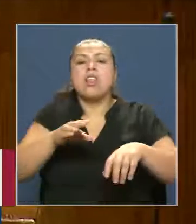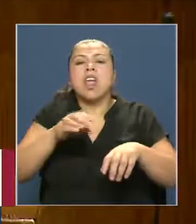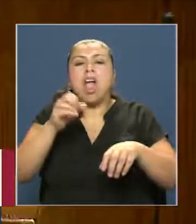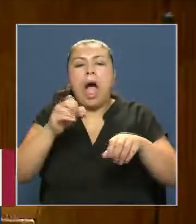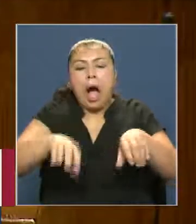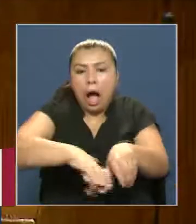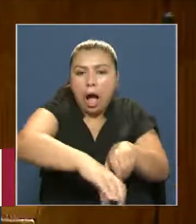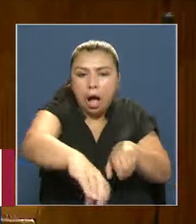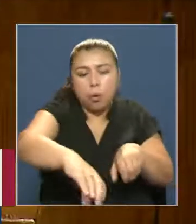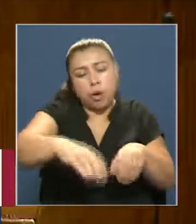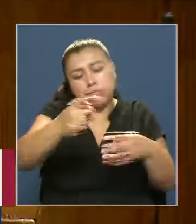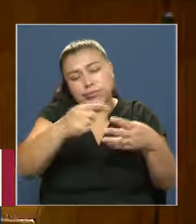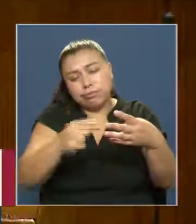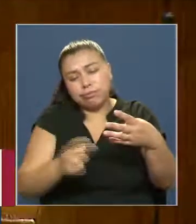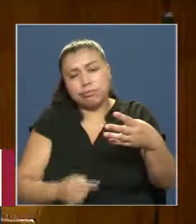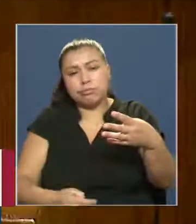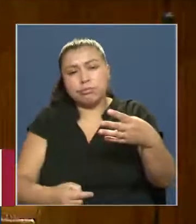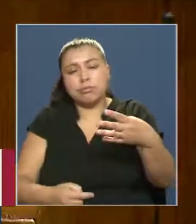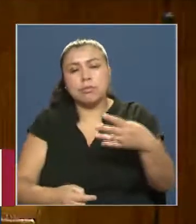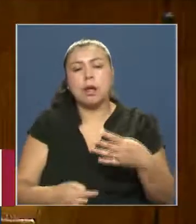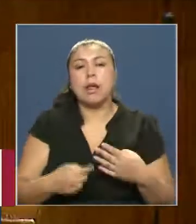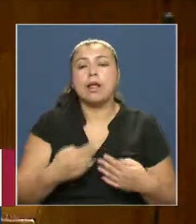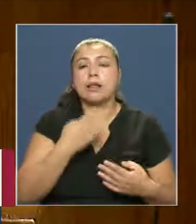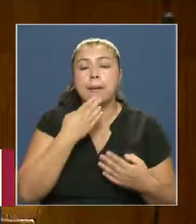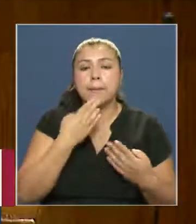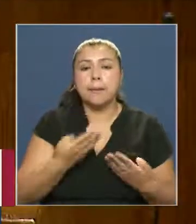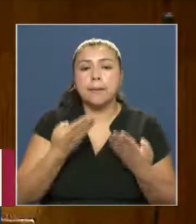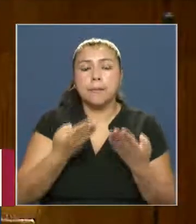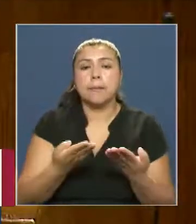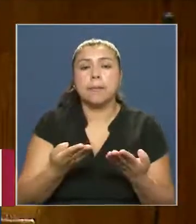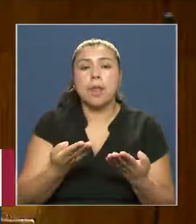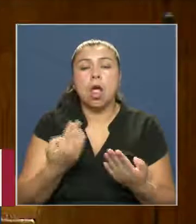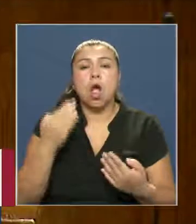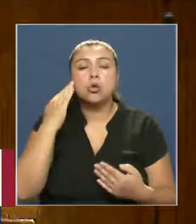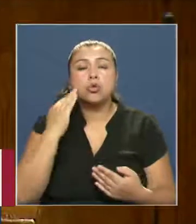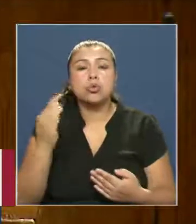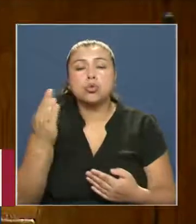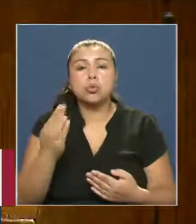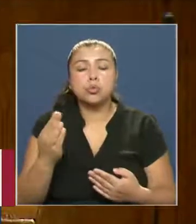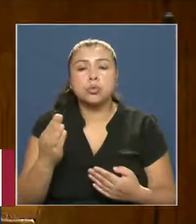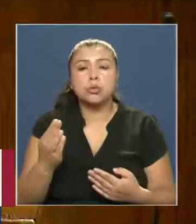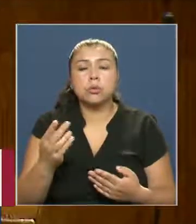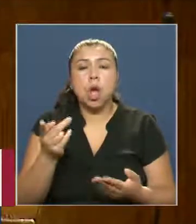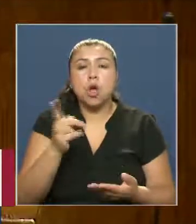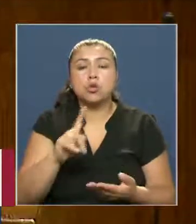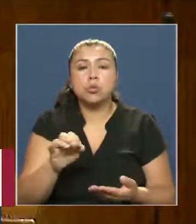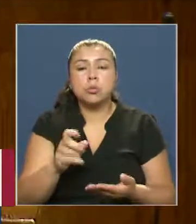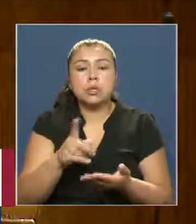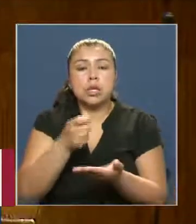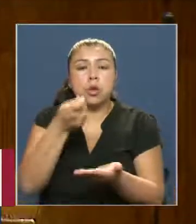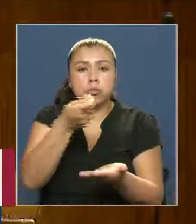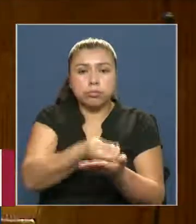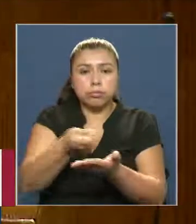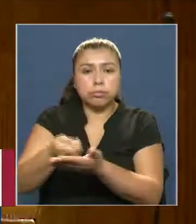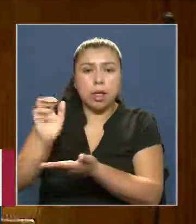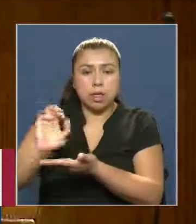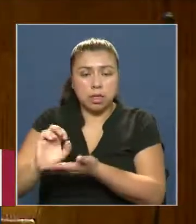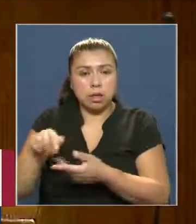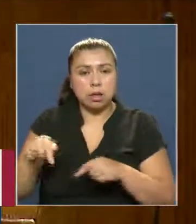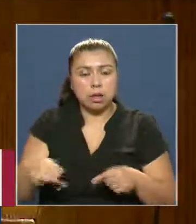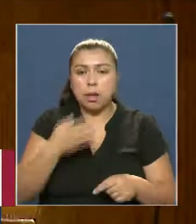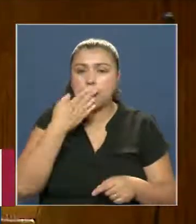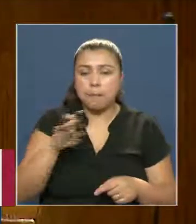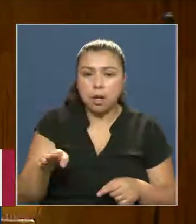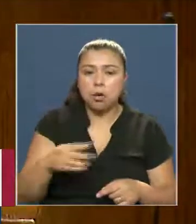verdes, etcétera, además de poder recibir diversos subsidios estatales que les permita postular a regularizar y a